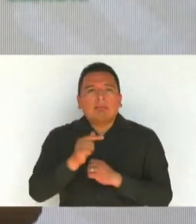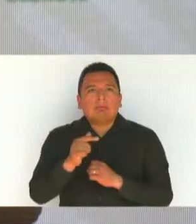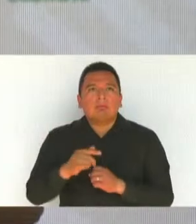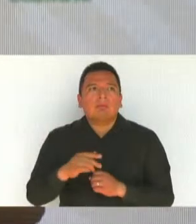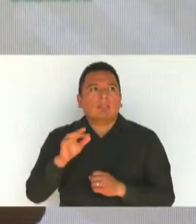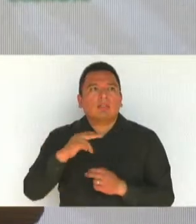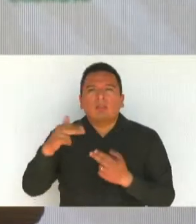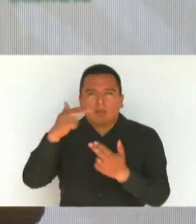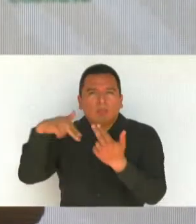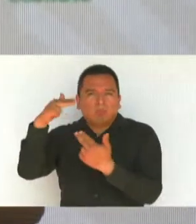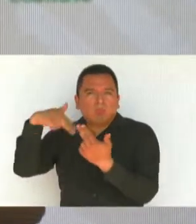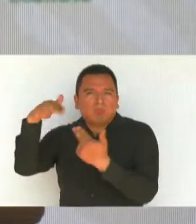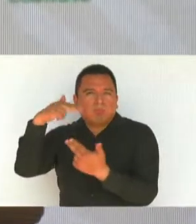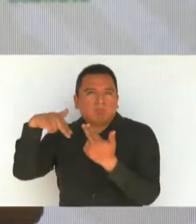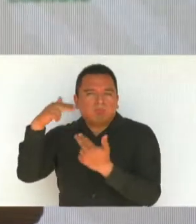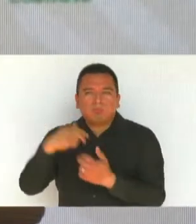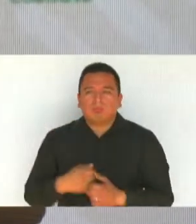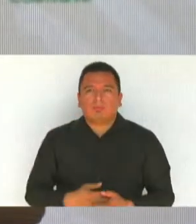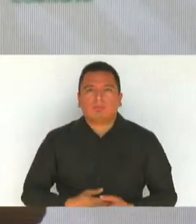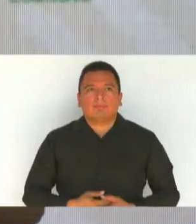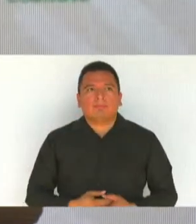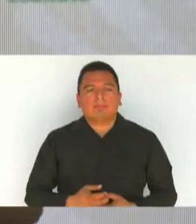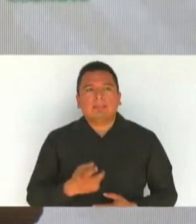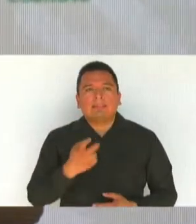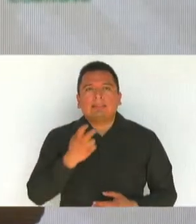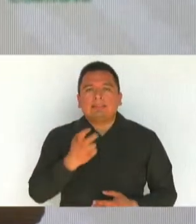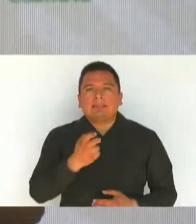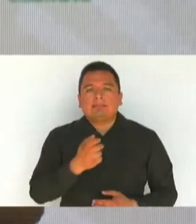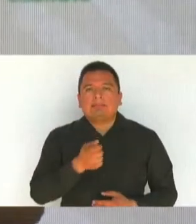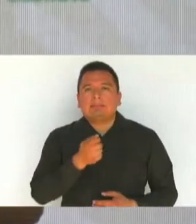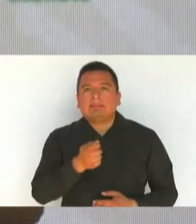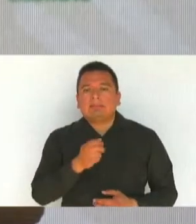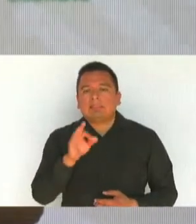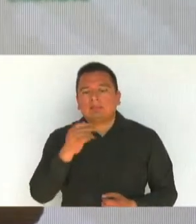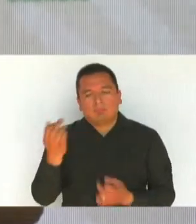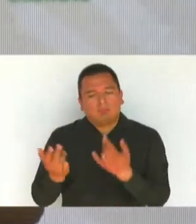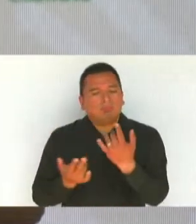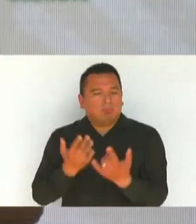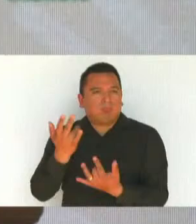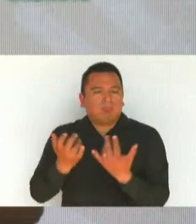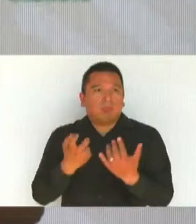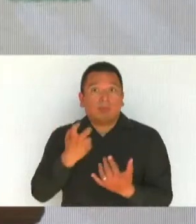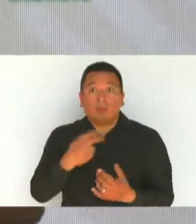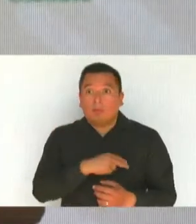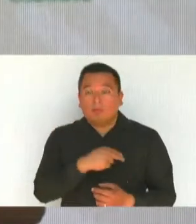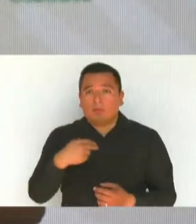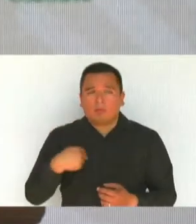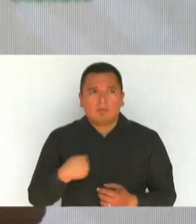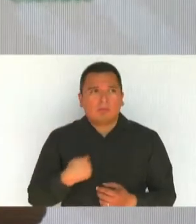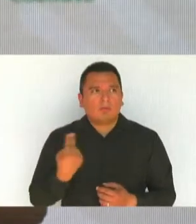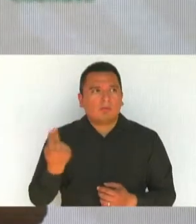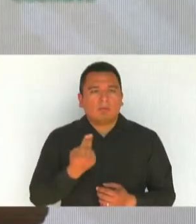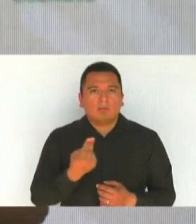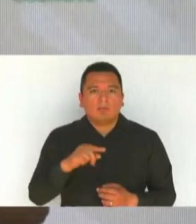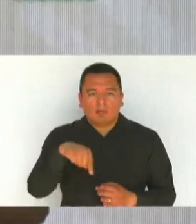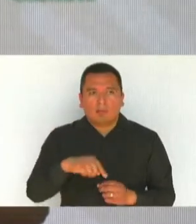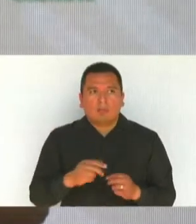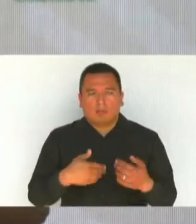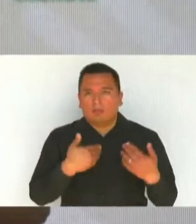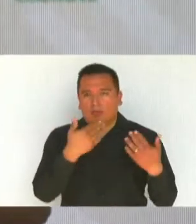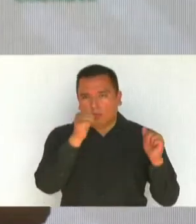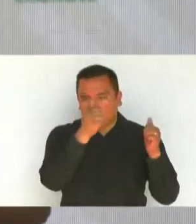humo y eso pues está relacionado más bien con un incendio, entonces nosotros permaneceríamos aquí